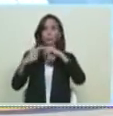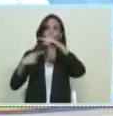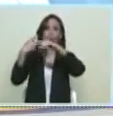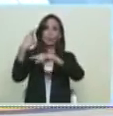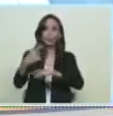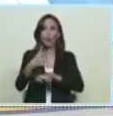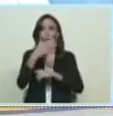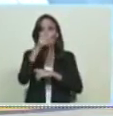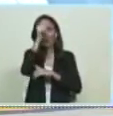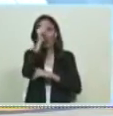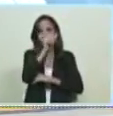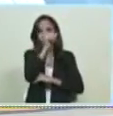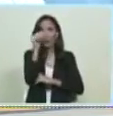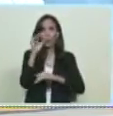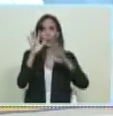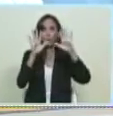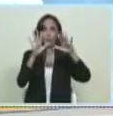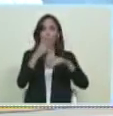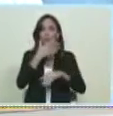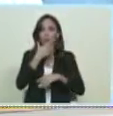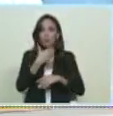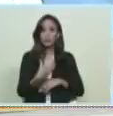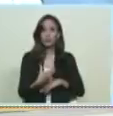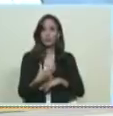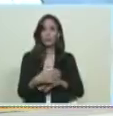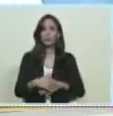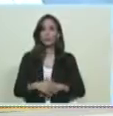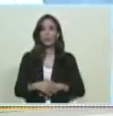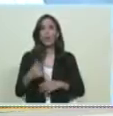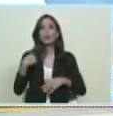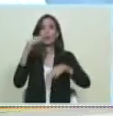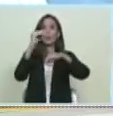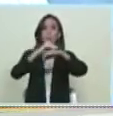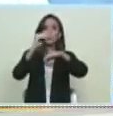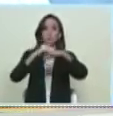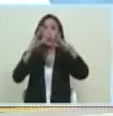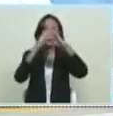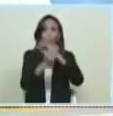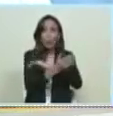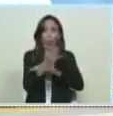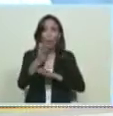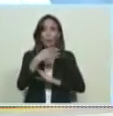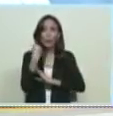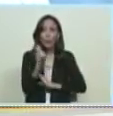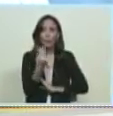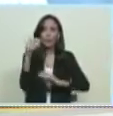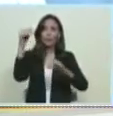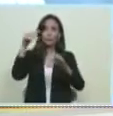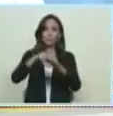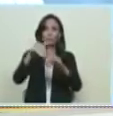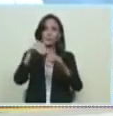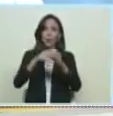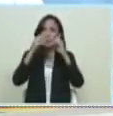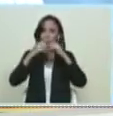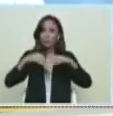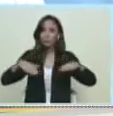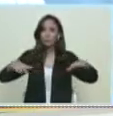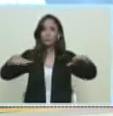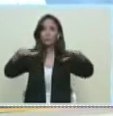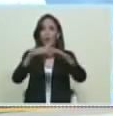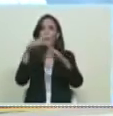próximo domingo, 10 de diciembre, yo llamo a la juventud venezolana a salir a